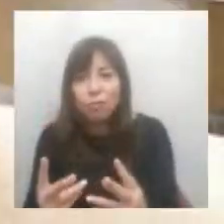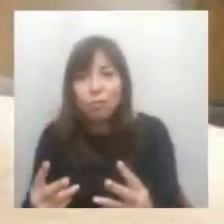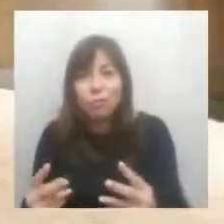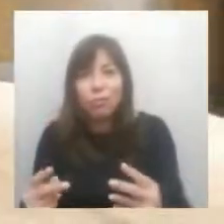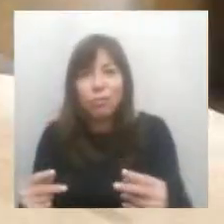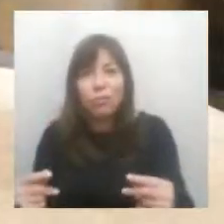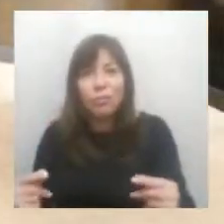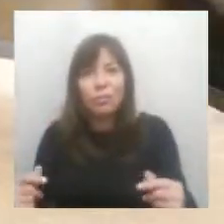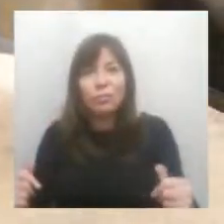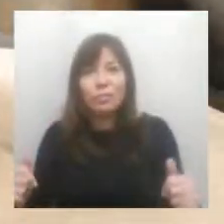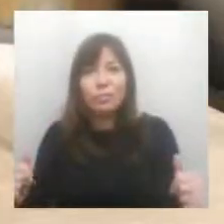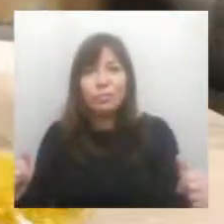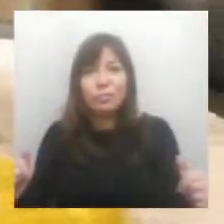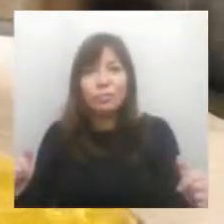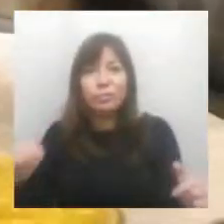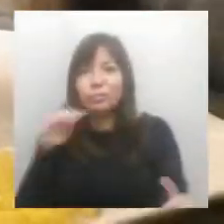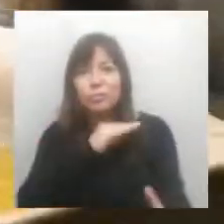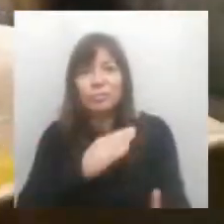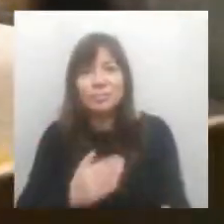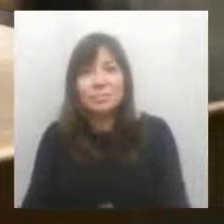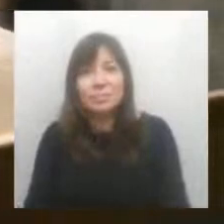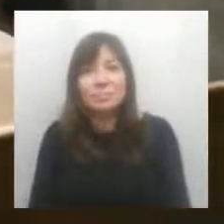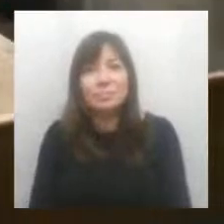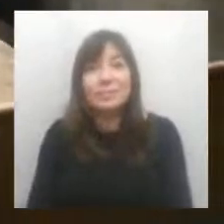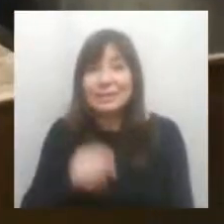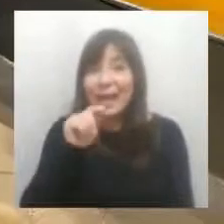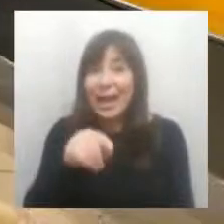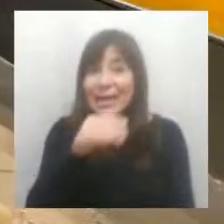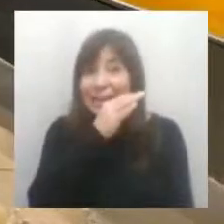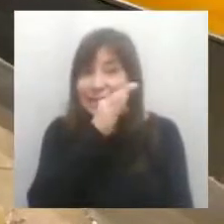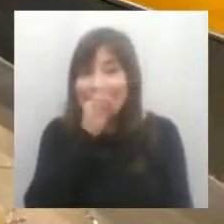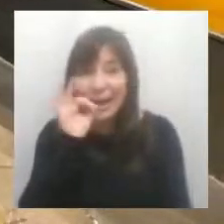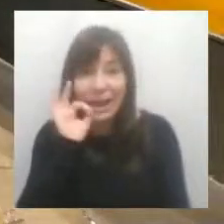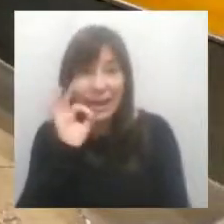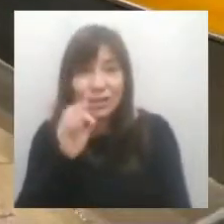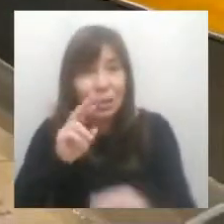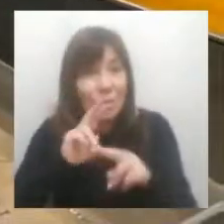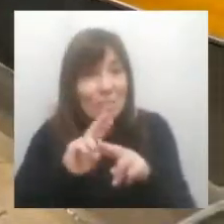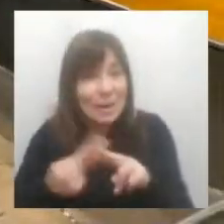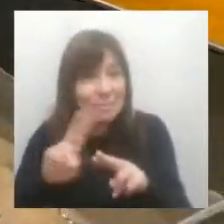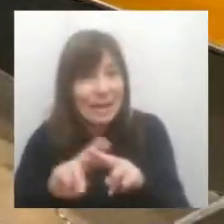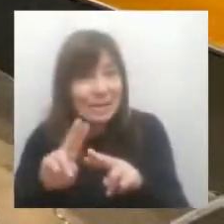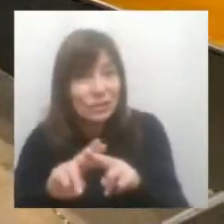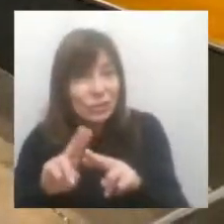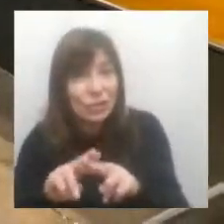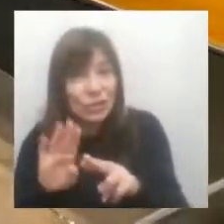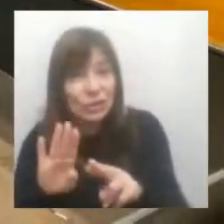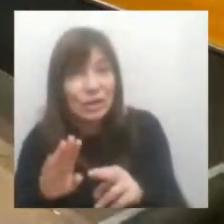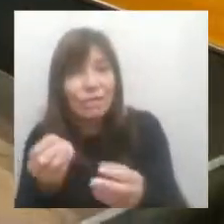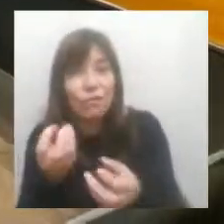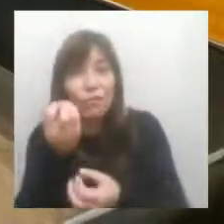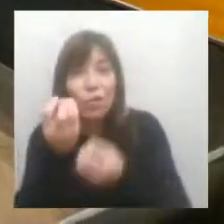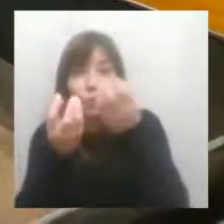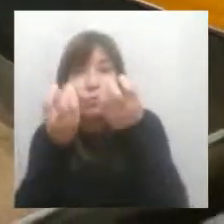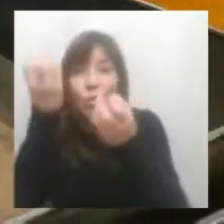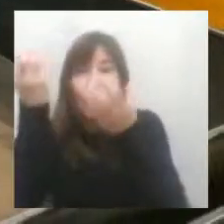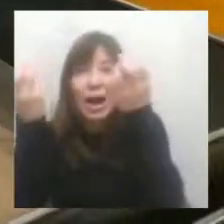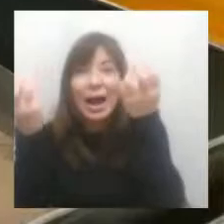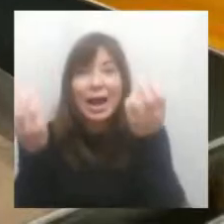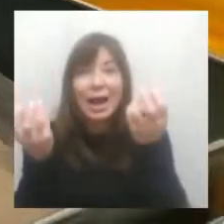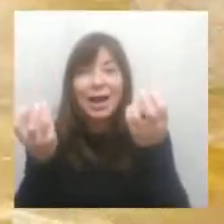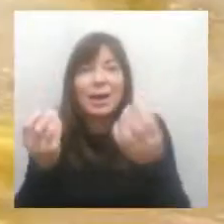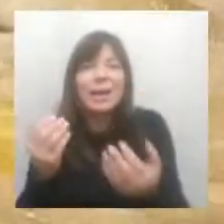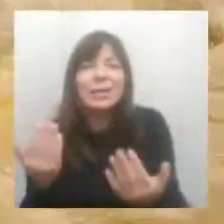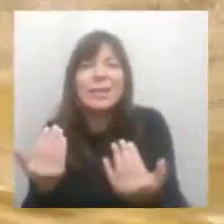lugar para poder hacer el mantenimiento. Y aquí está el secreto, la preparación de las burbujas. ¿Cuáles son los elementos que se utilizan en su